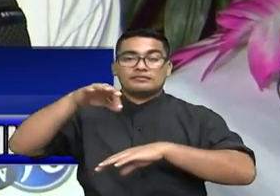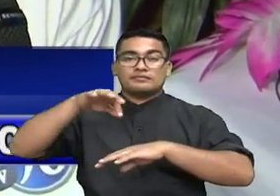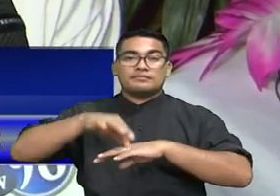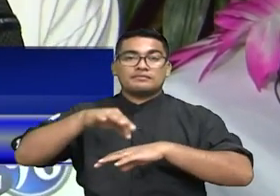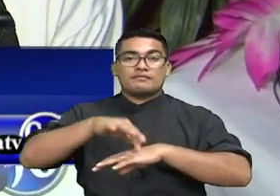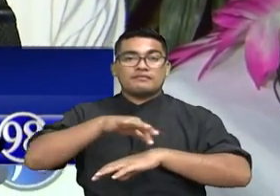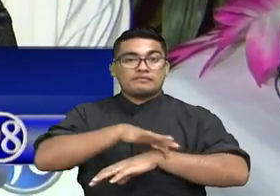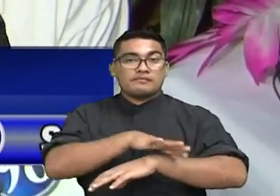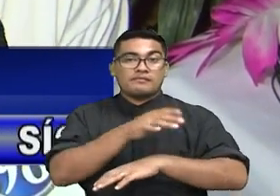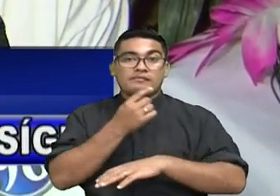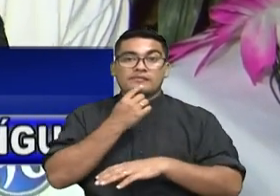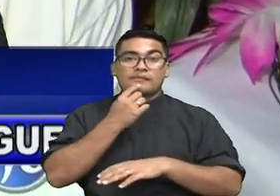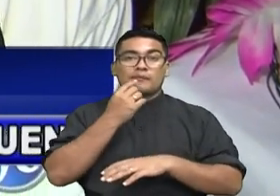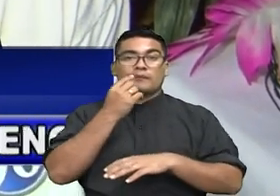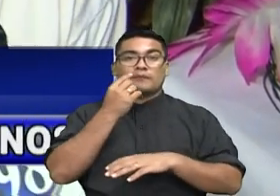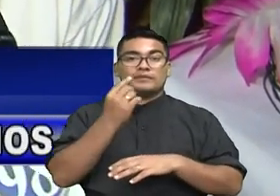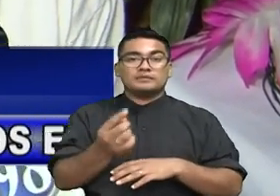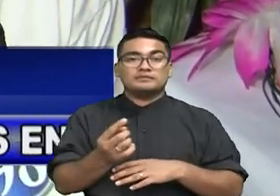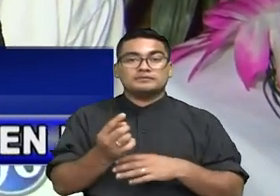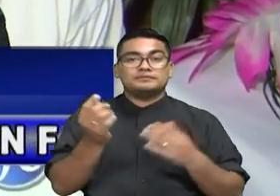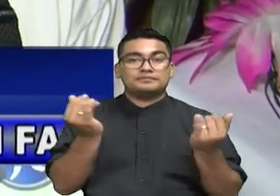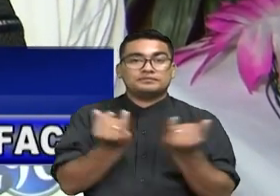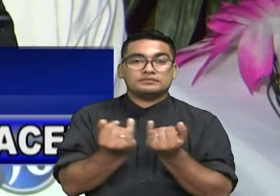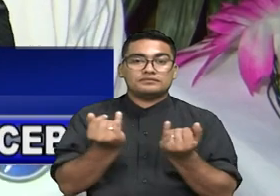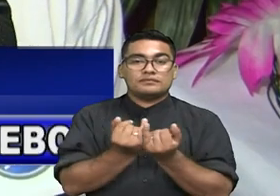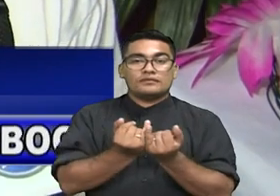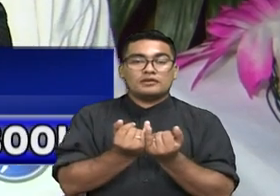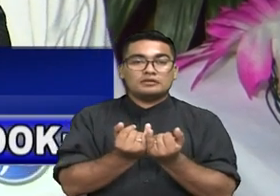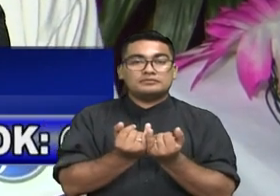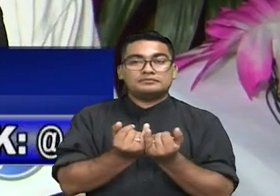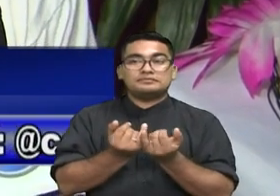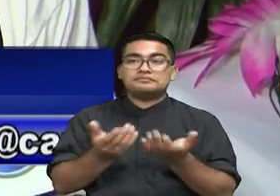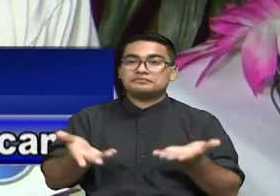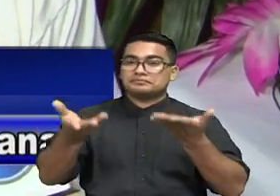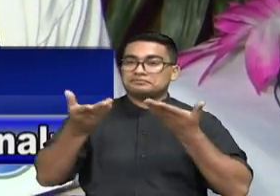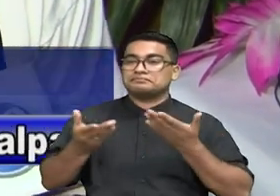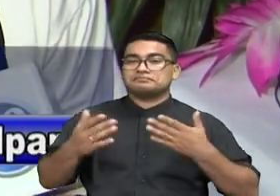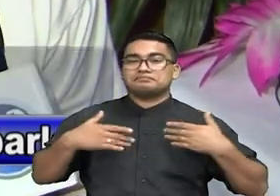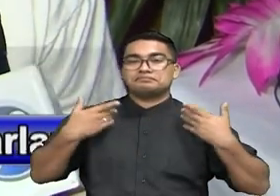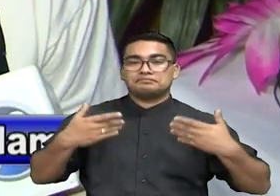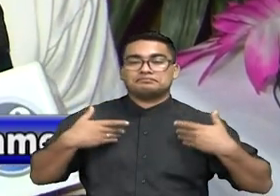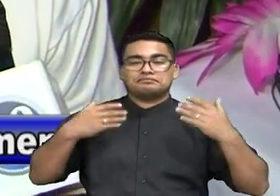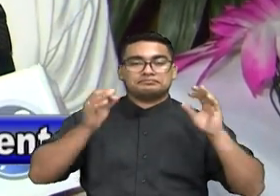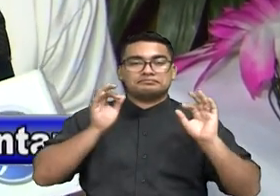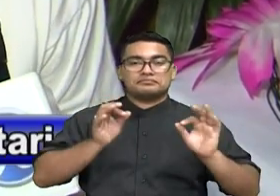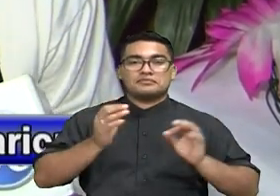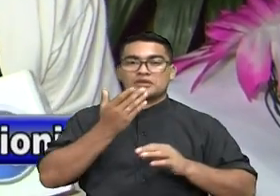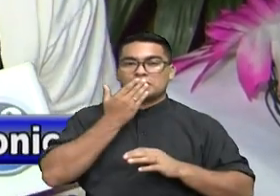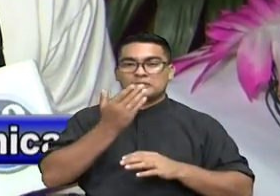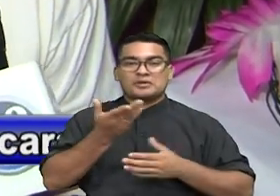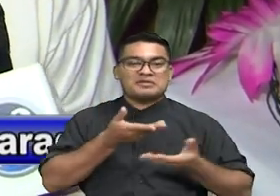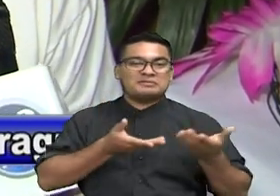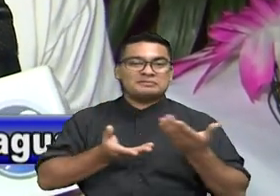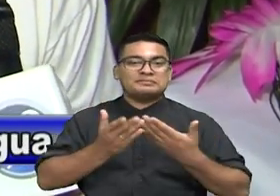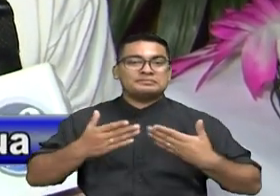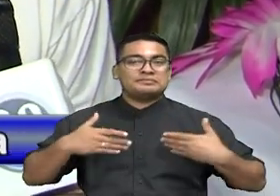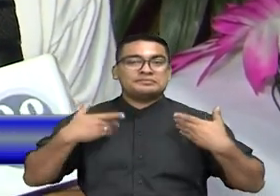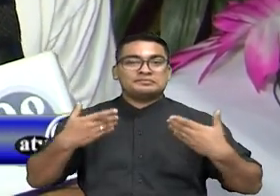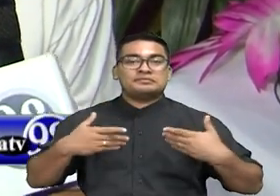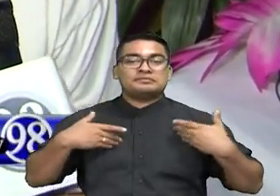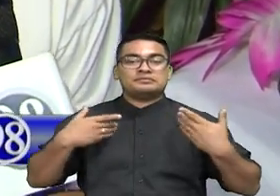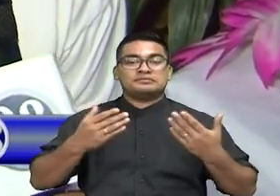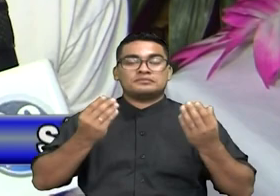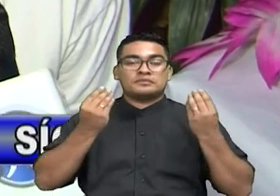la esposa de él. Pues, que esto nos mandan ellos para que estemos alegres, estemos gozando con alegría,